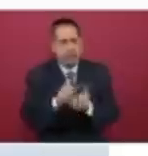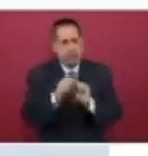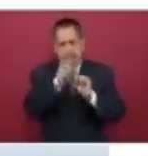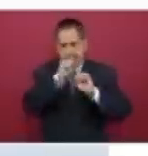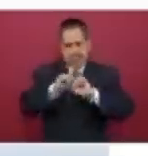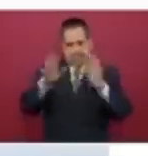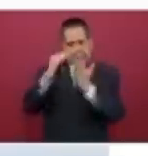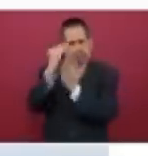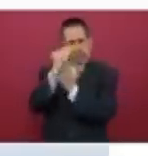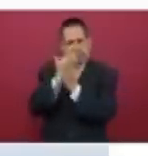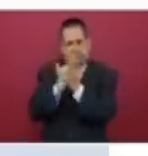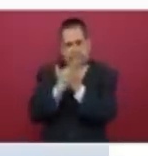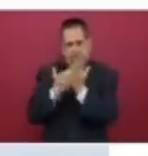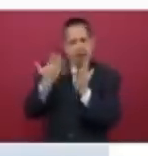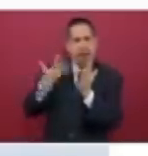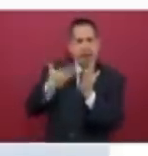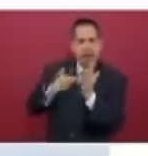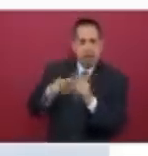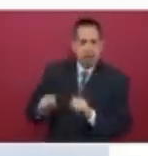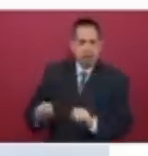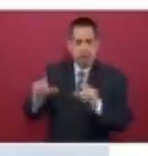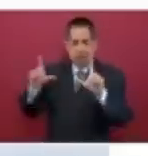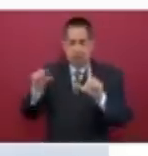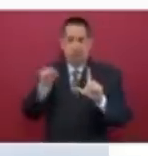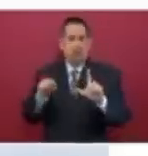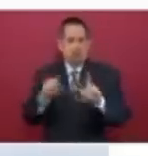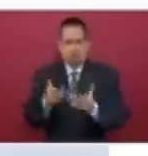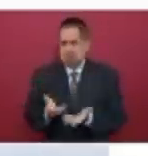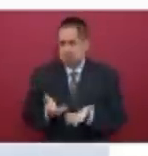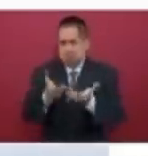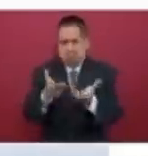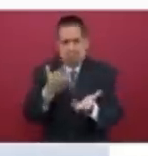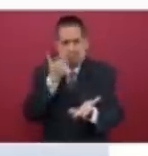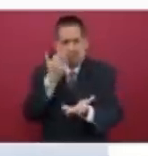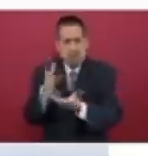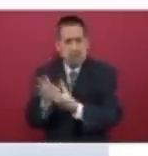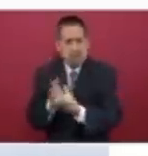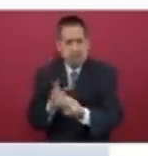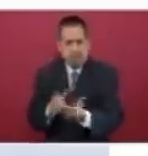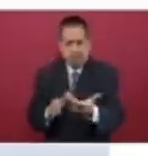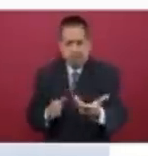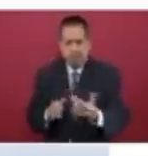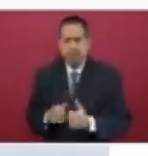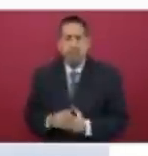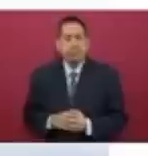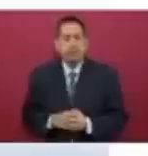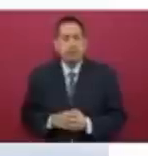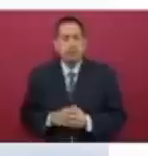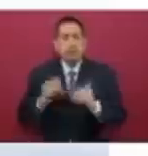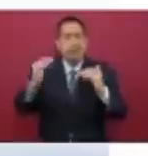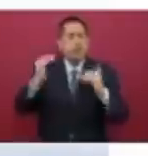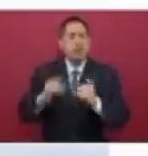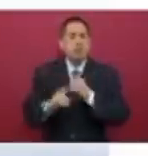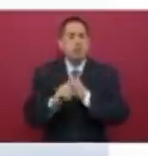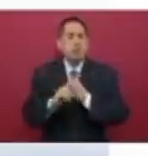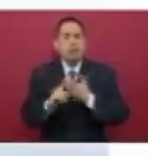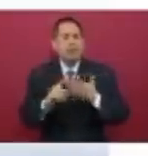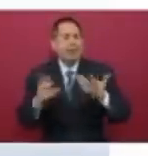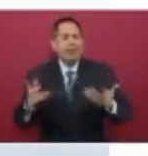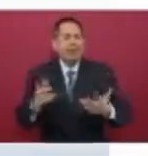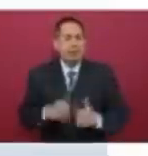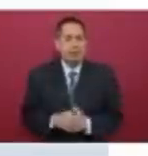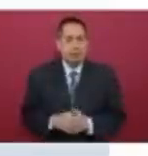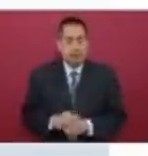y desde luego que esta presentación está a su disposición el cual es la problemática en la siguiente la problemática